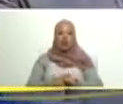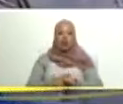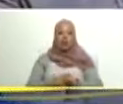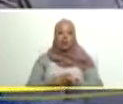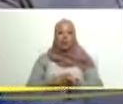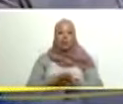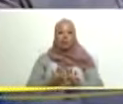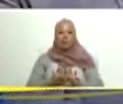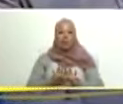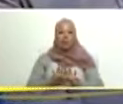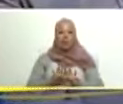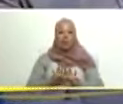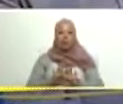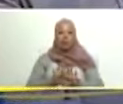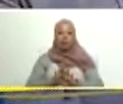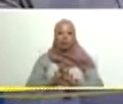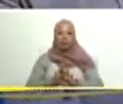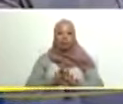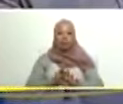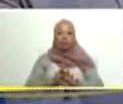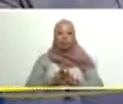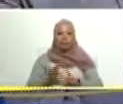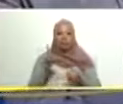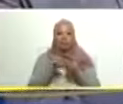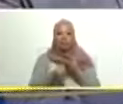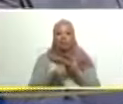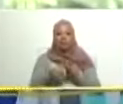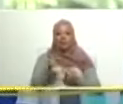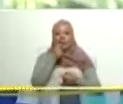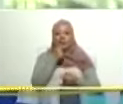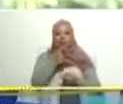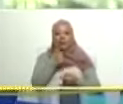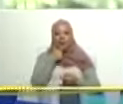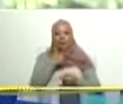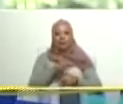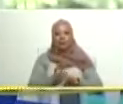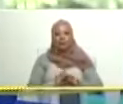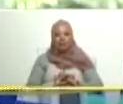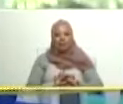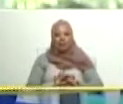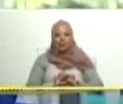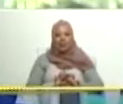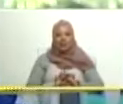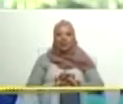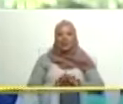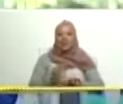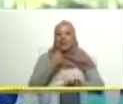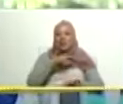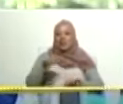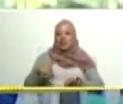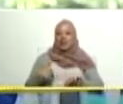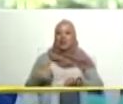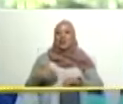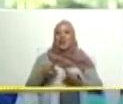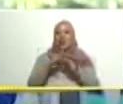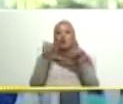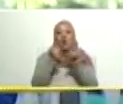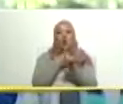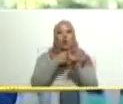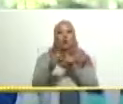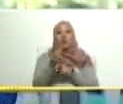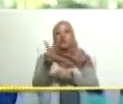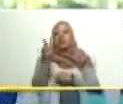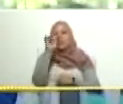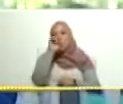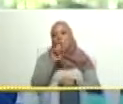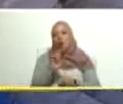Vamos a hacer un videito con la manga, Silita, para que la gente la vea. Esa manga ha estado con nosotros en todas las batallas 25